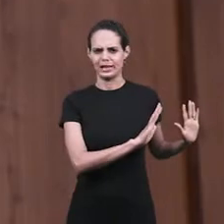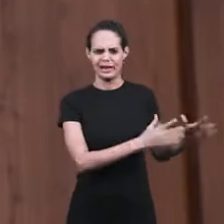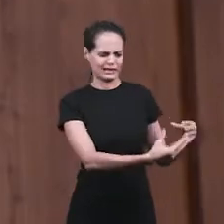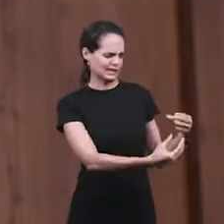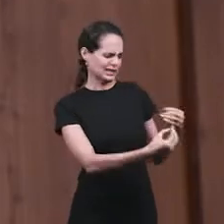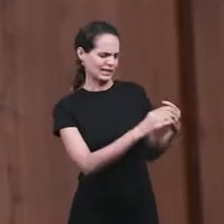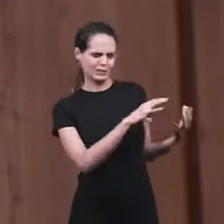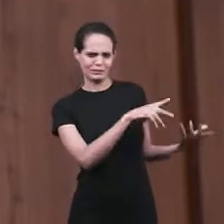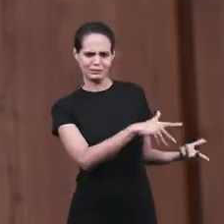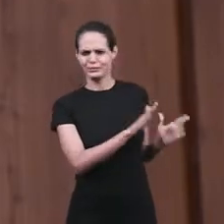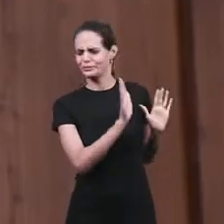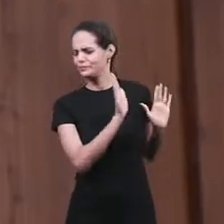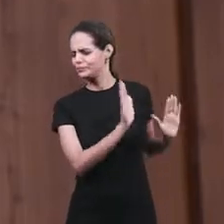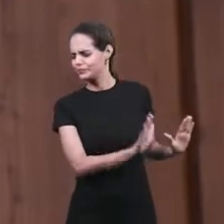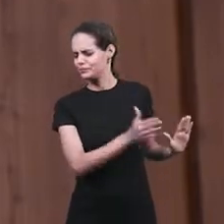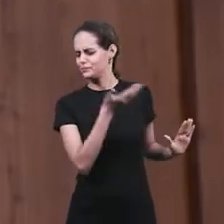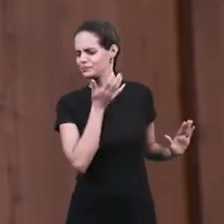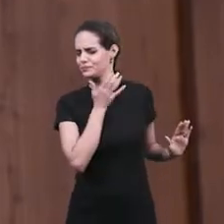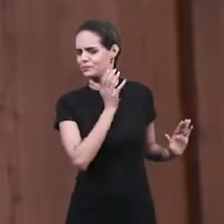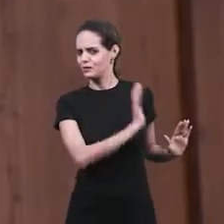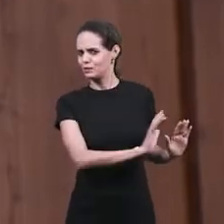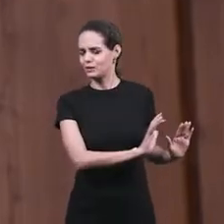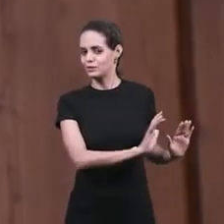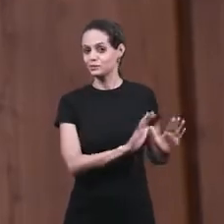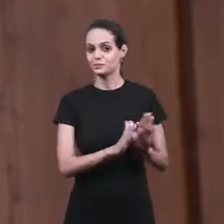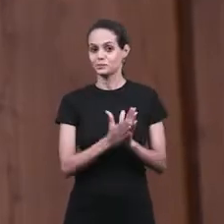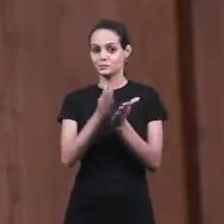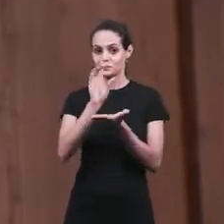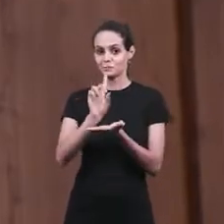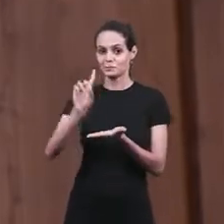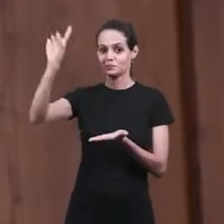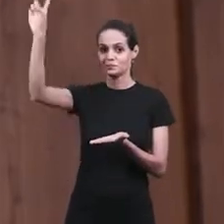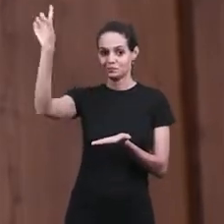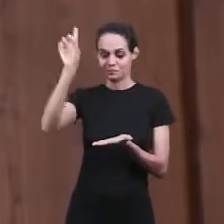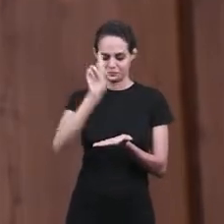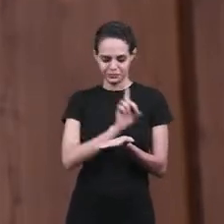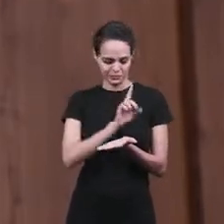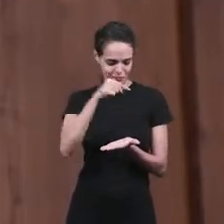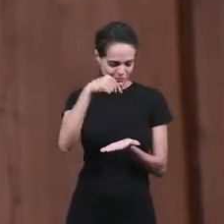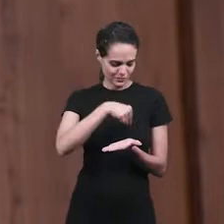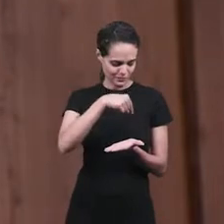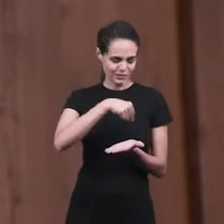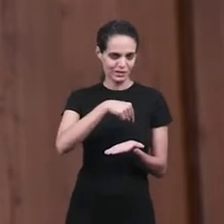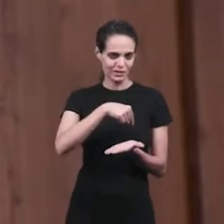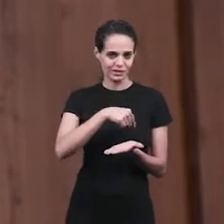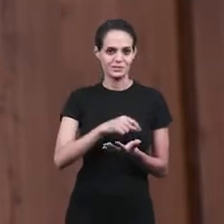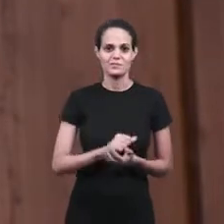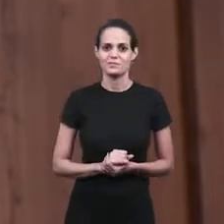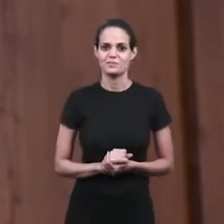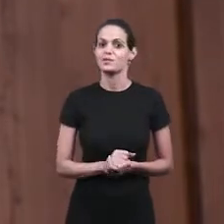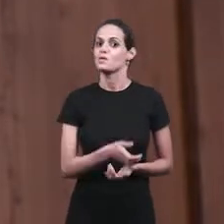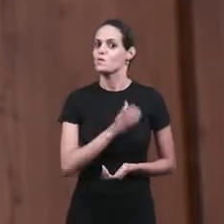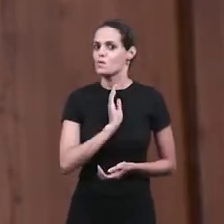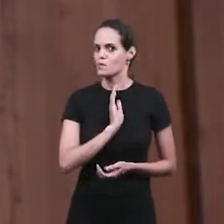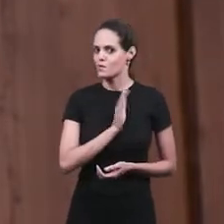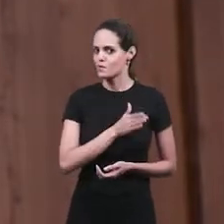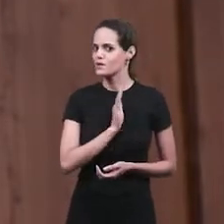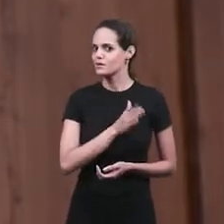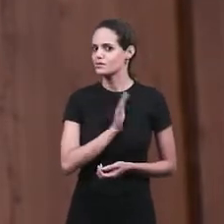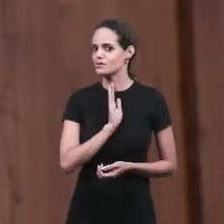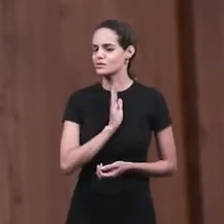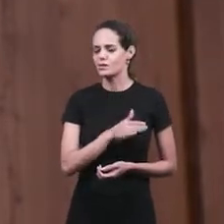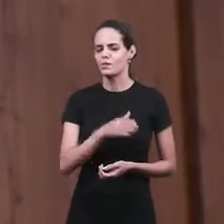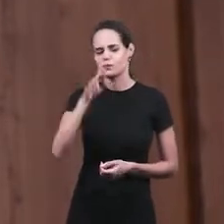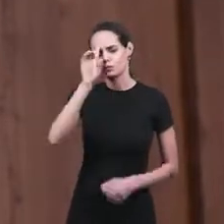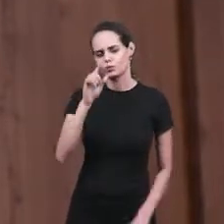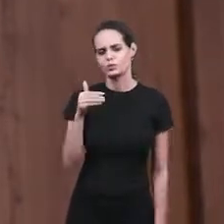enseñanzas contrarias de este mundo atrás, guardar la palabra de Dios en nuestro corazón, clamar todos los días por